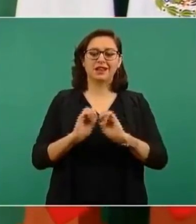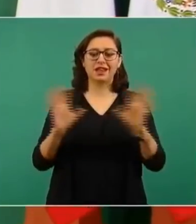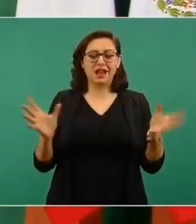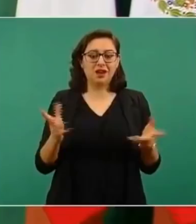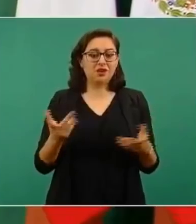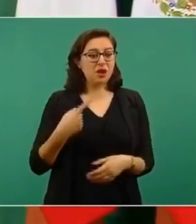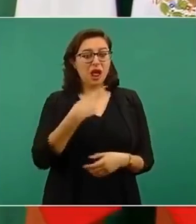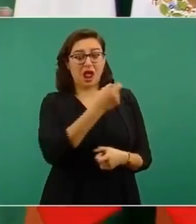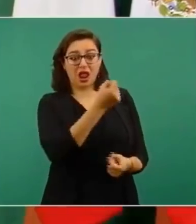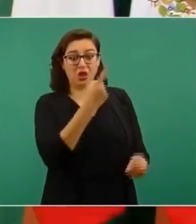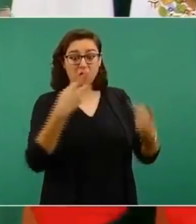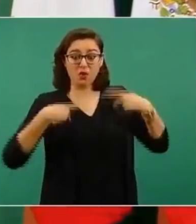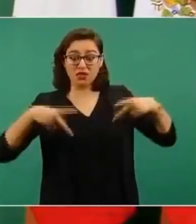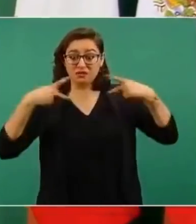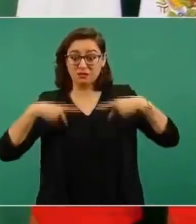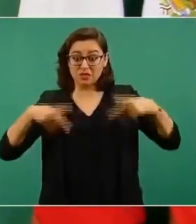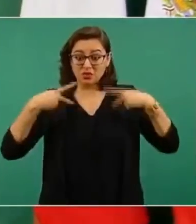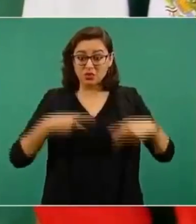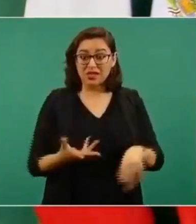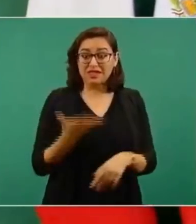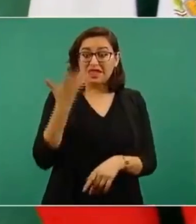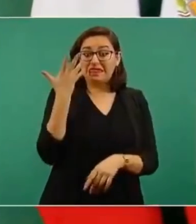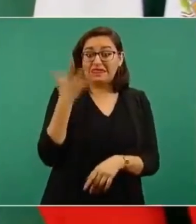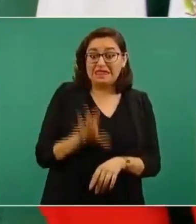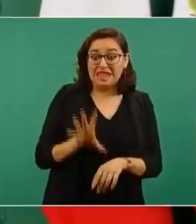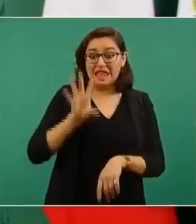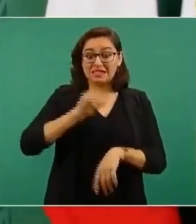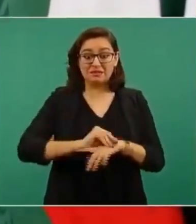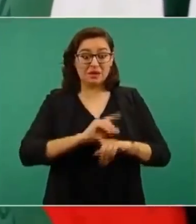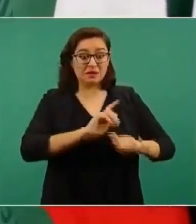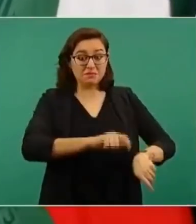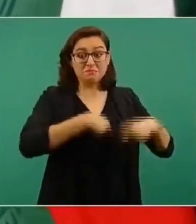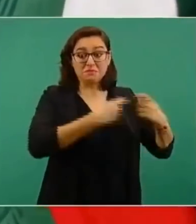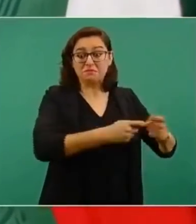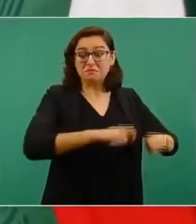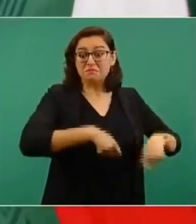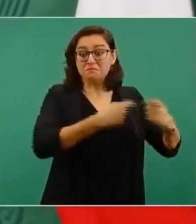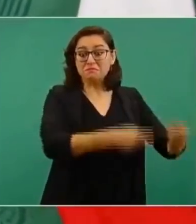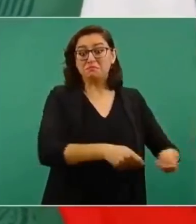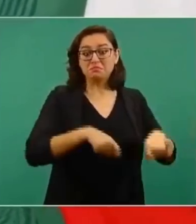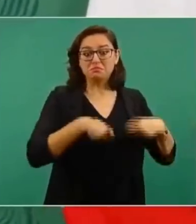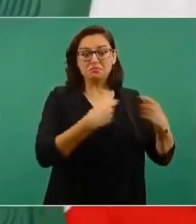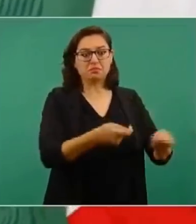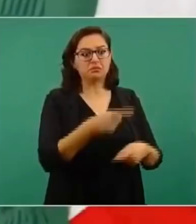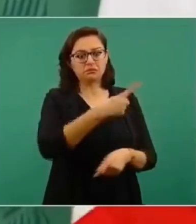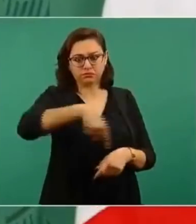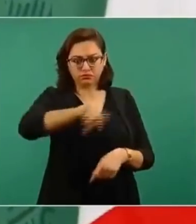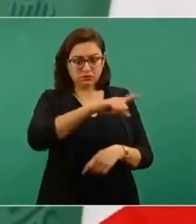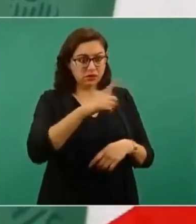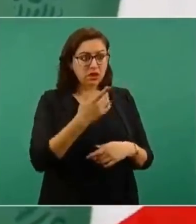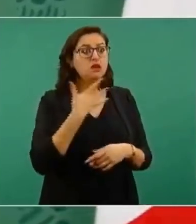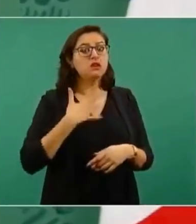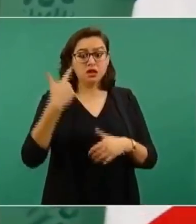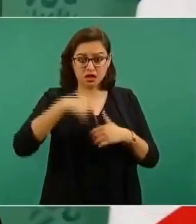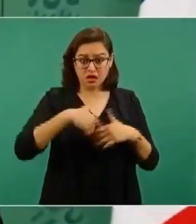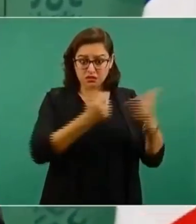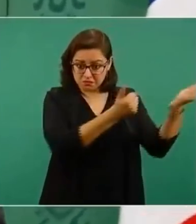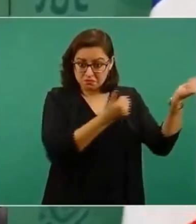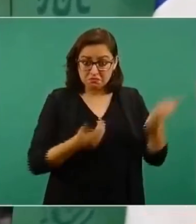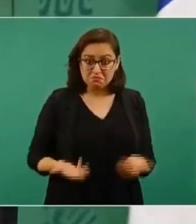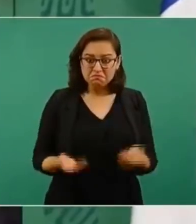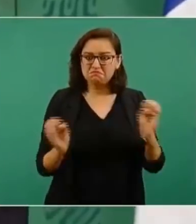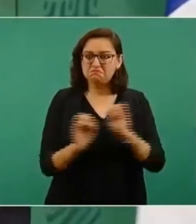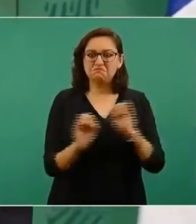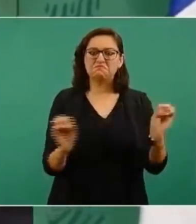concesiones para importar gasolinas y nunca las utilizaron.